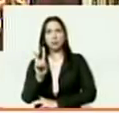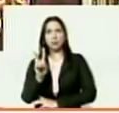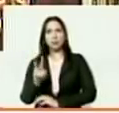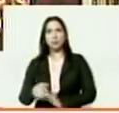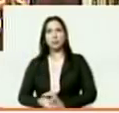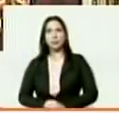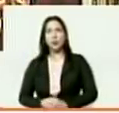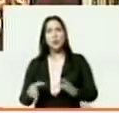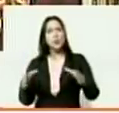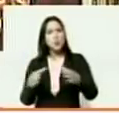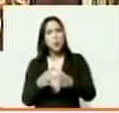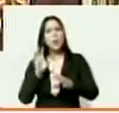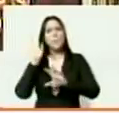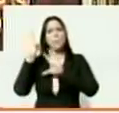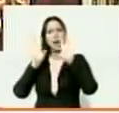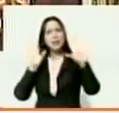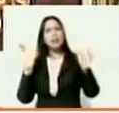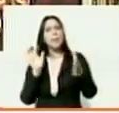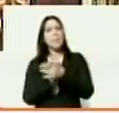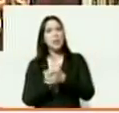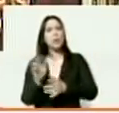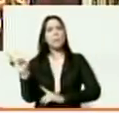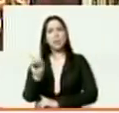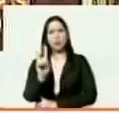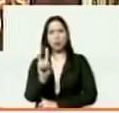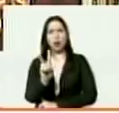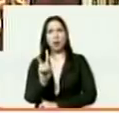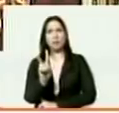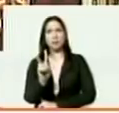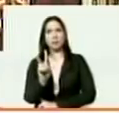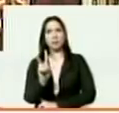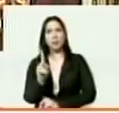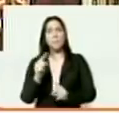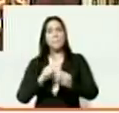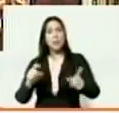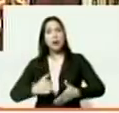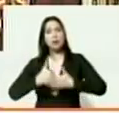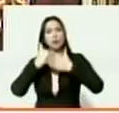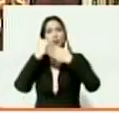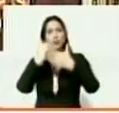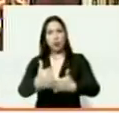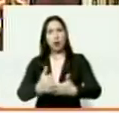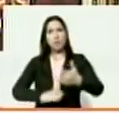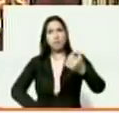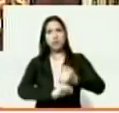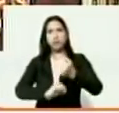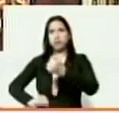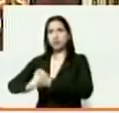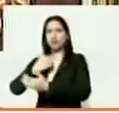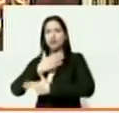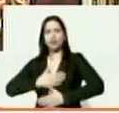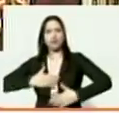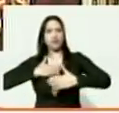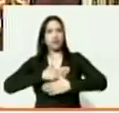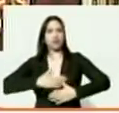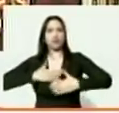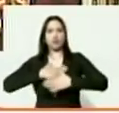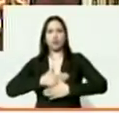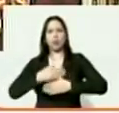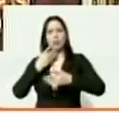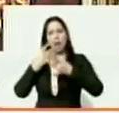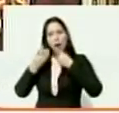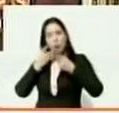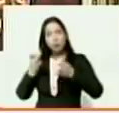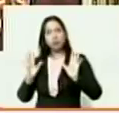un grupo de países amigos de Venezuela, para ayudar, apoyar, favorecer un diálogo